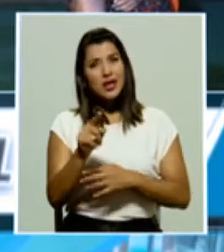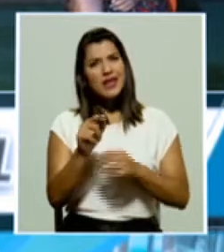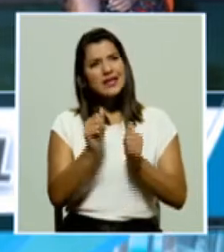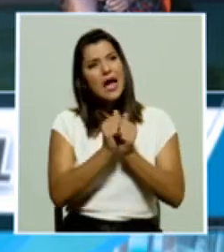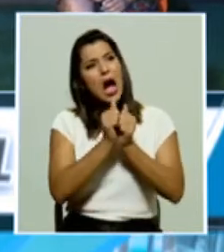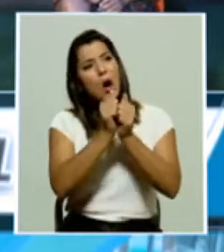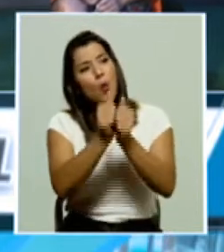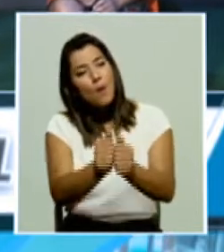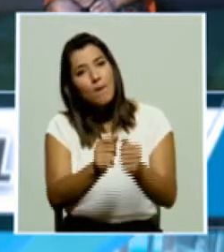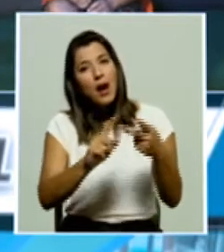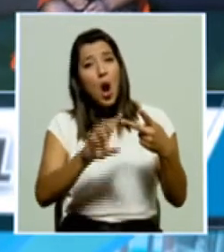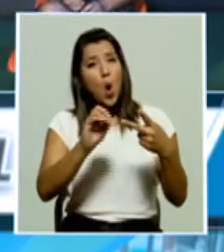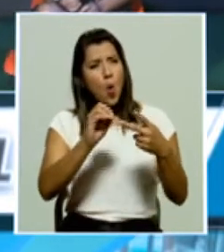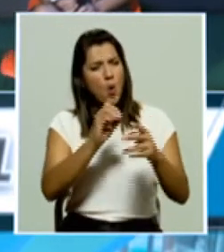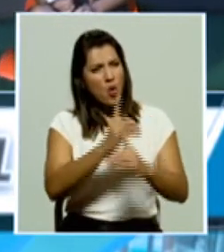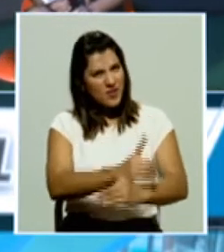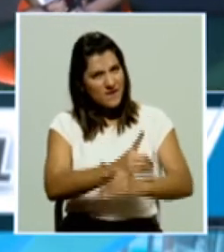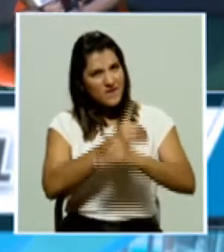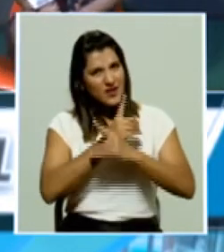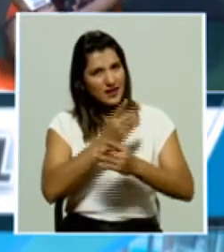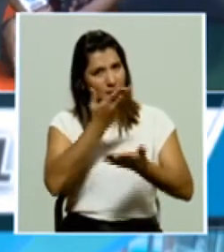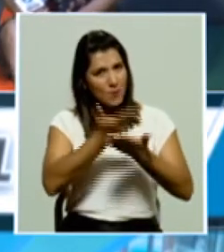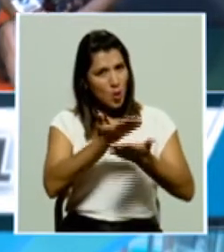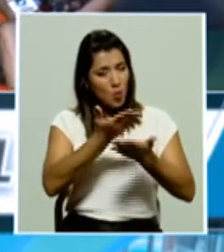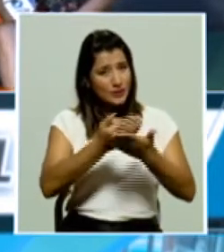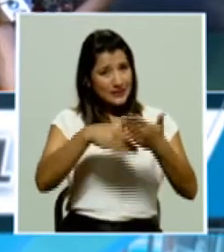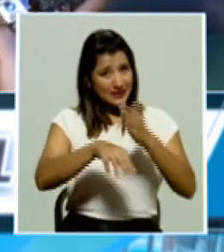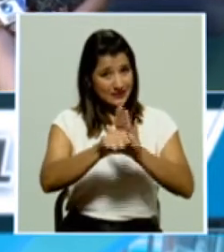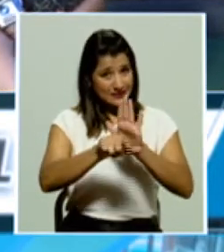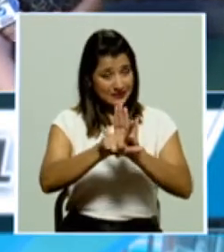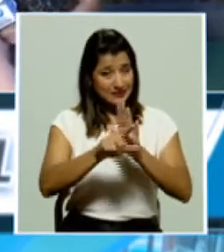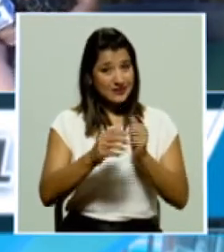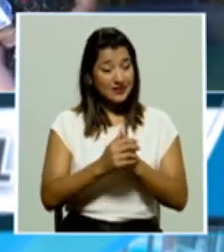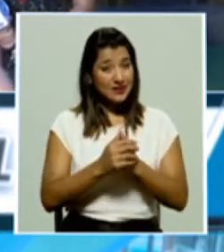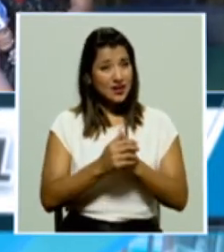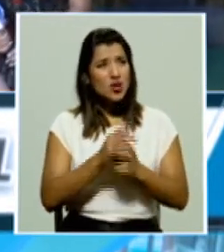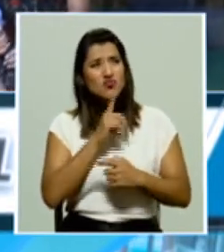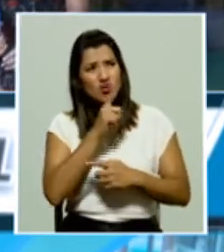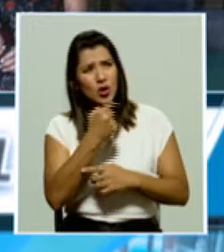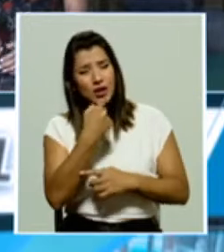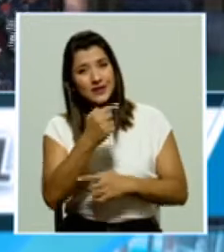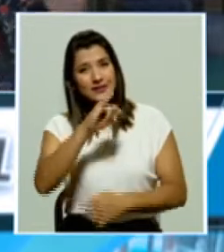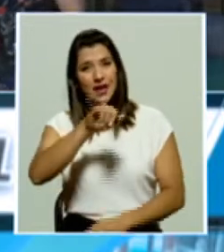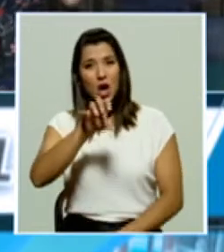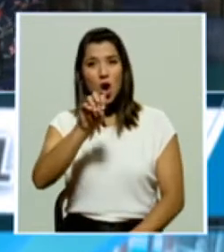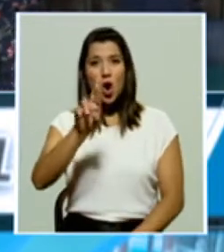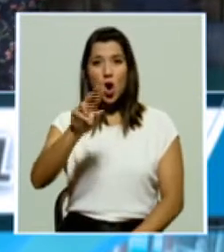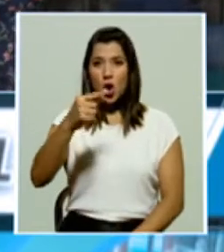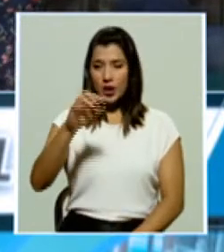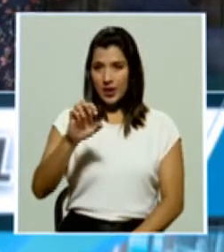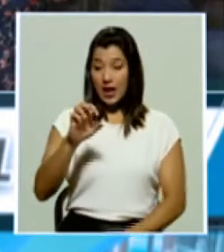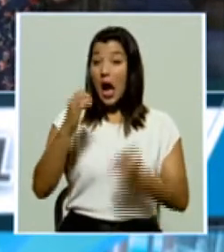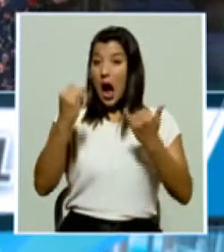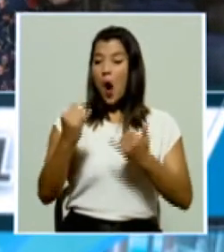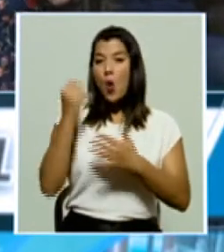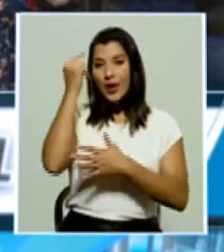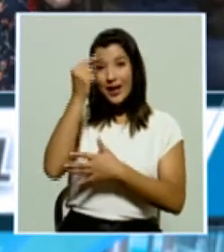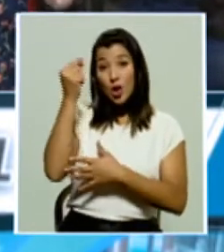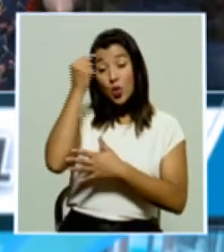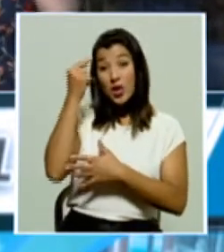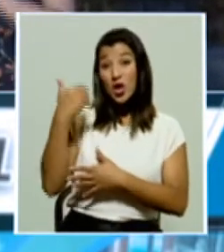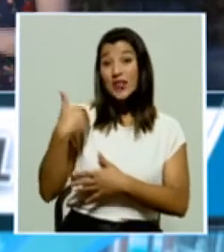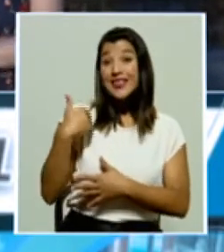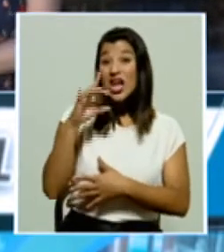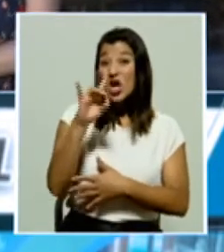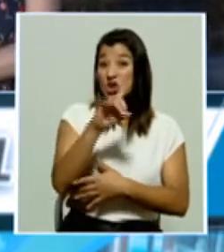o a defender estas propuestas ante el Congreso? Es cierto lo que dice don Jorge, el Ejecutivo tiene 8 meses